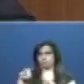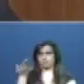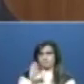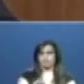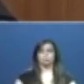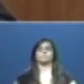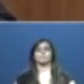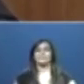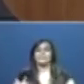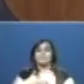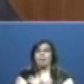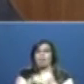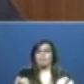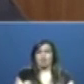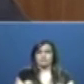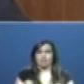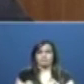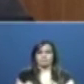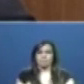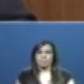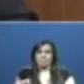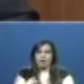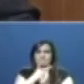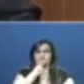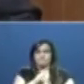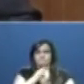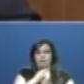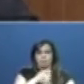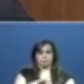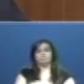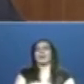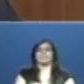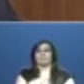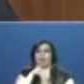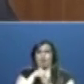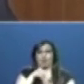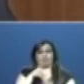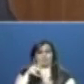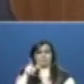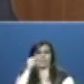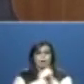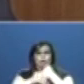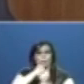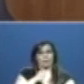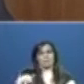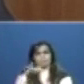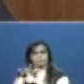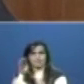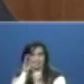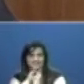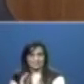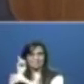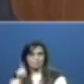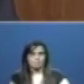trata de favorecer la actividad económica en un marco de desarrollo sostenible potenciando el régimen de comunicación ambiental frente al de